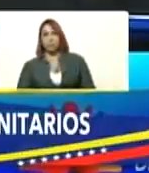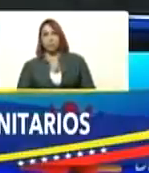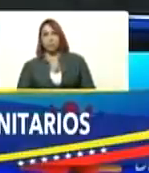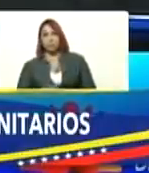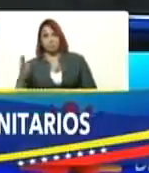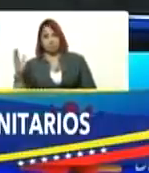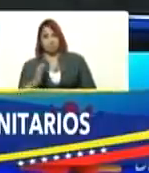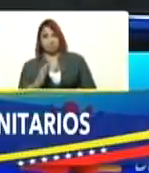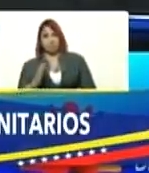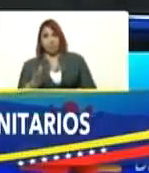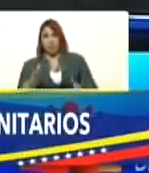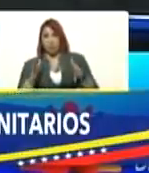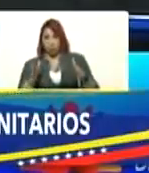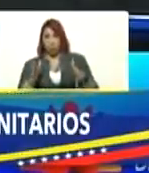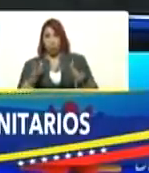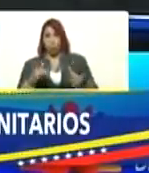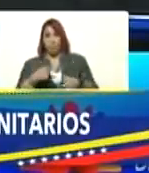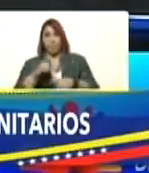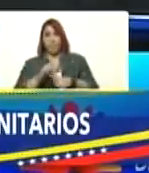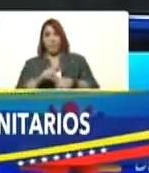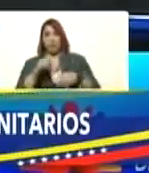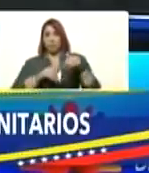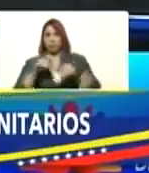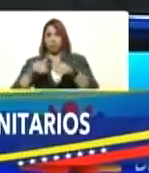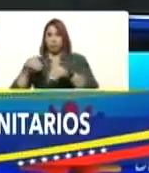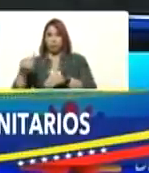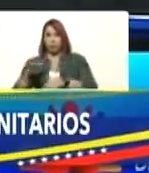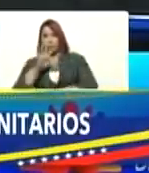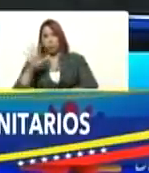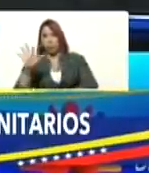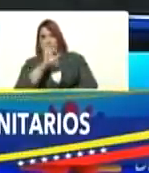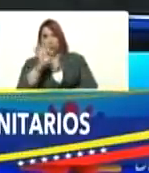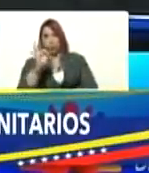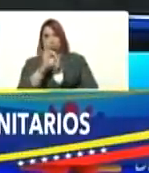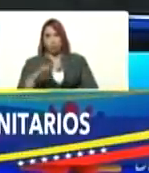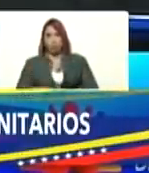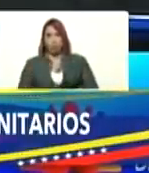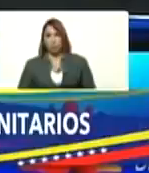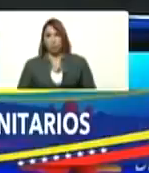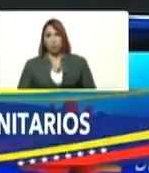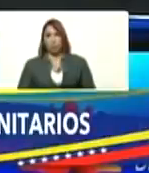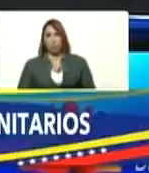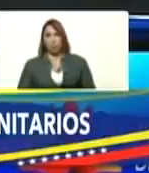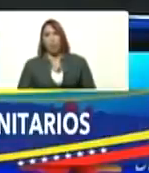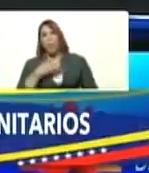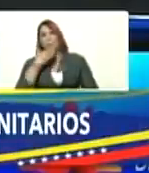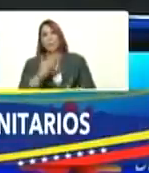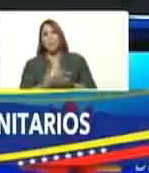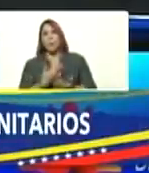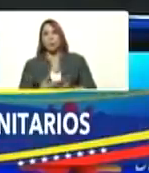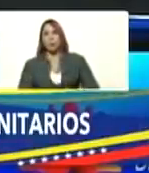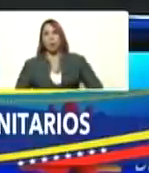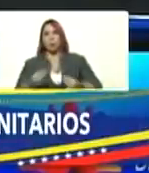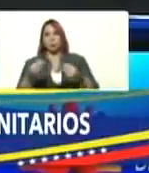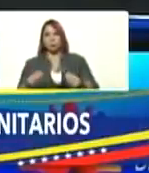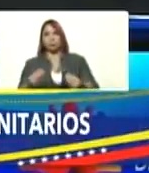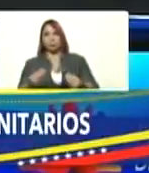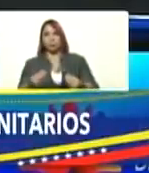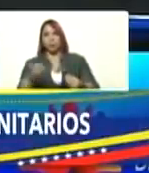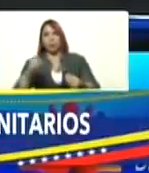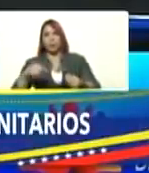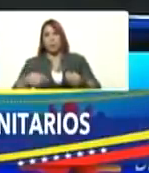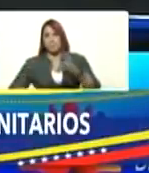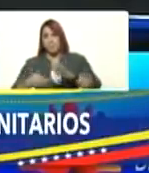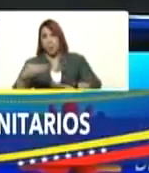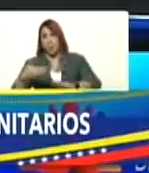Y vino y ganó las primarias con el 55%. fue postulada por el pueblo de Caracas en primaria, fue a las